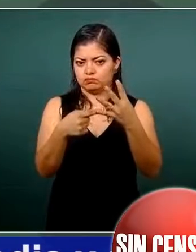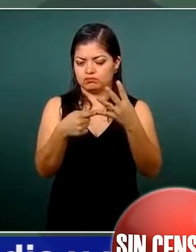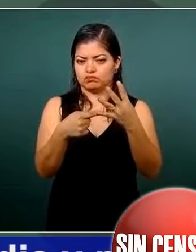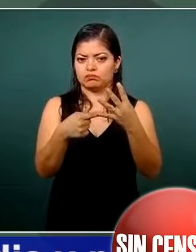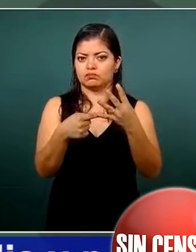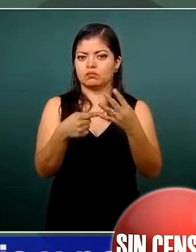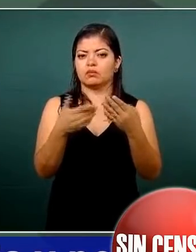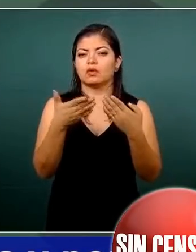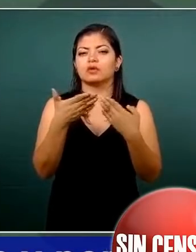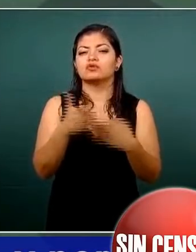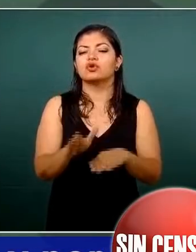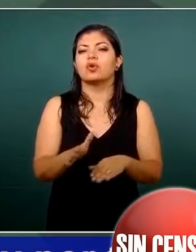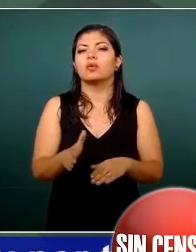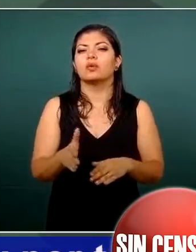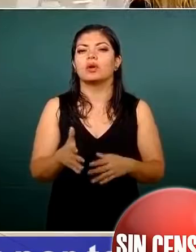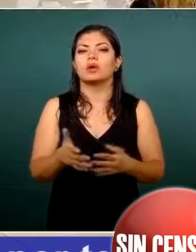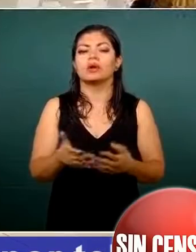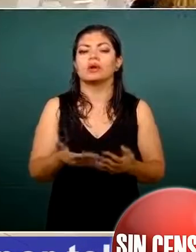escenas o